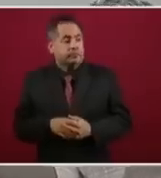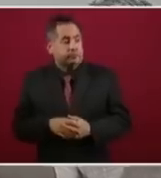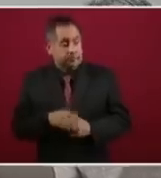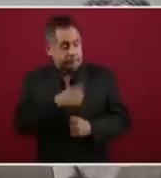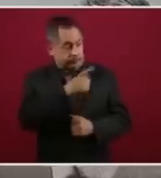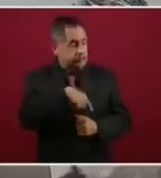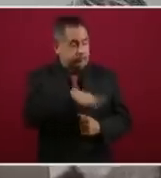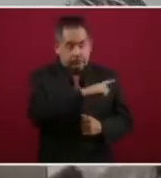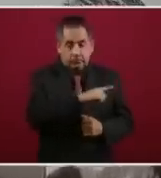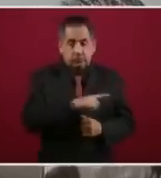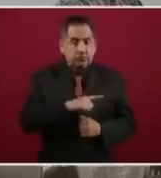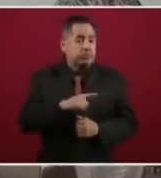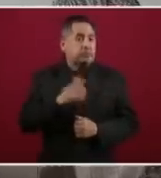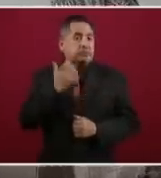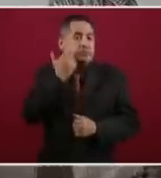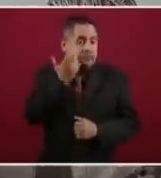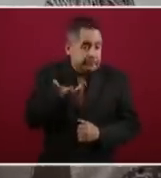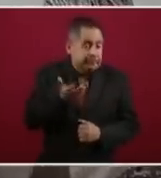que yo enviara